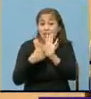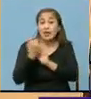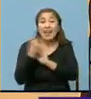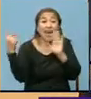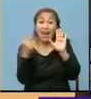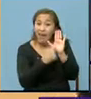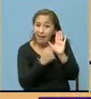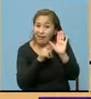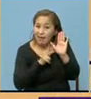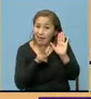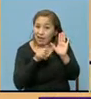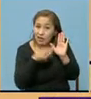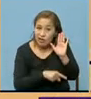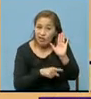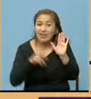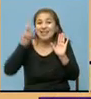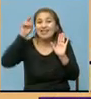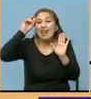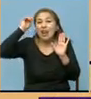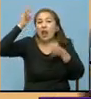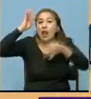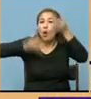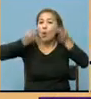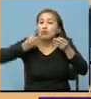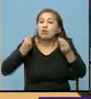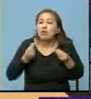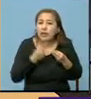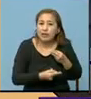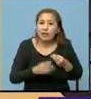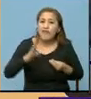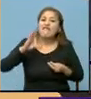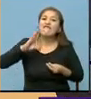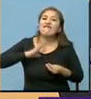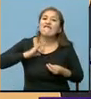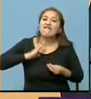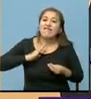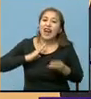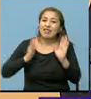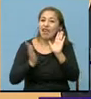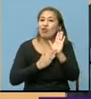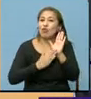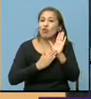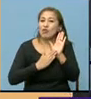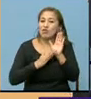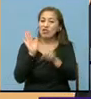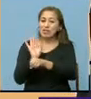resolución lo que haréis el tribunal de cuentas falta documentación respaldatoria